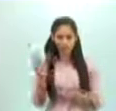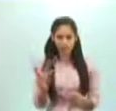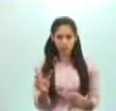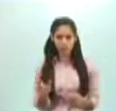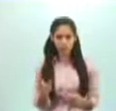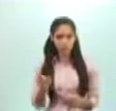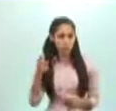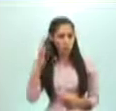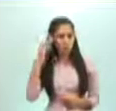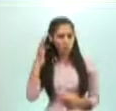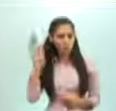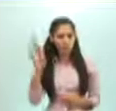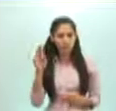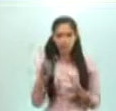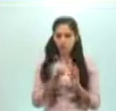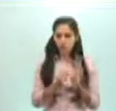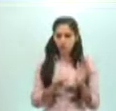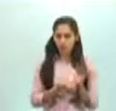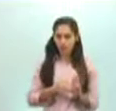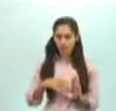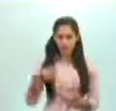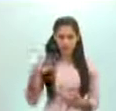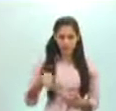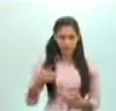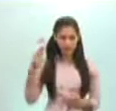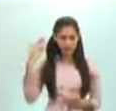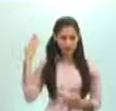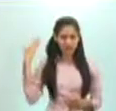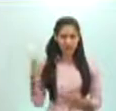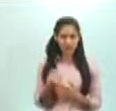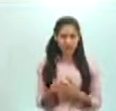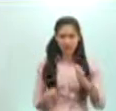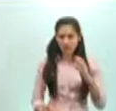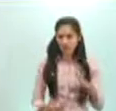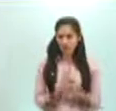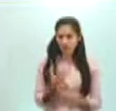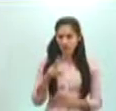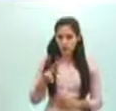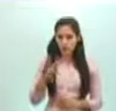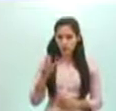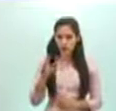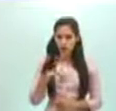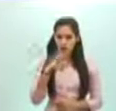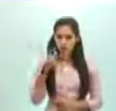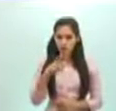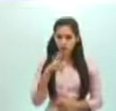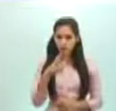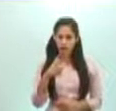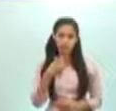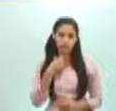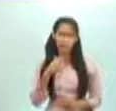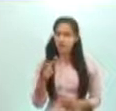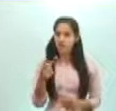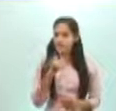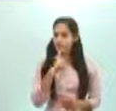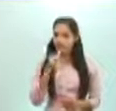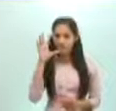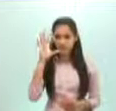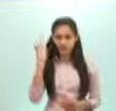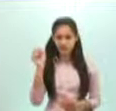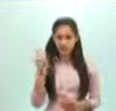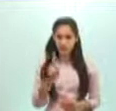ajeno a las normas tradicionales, y la creadora novedad de su lenguaje robusto, coloquial, sin